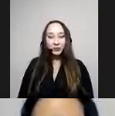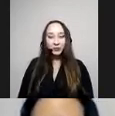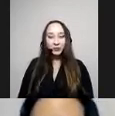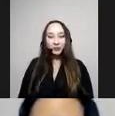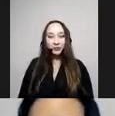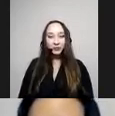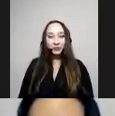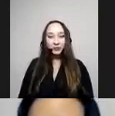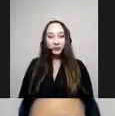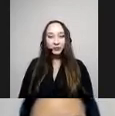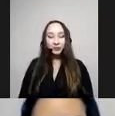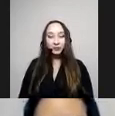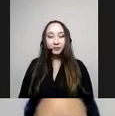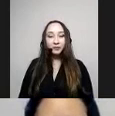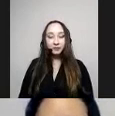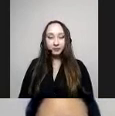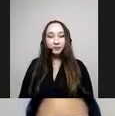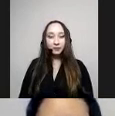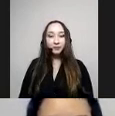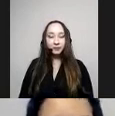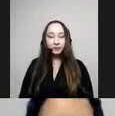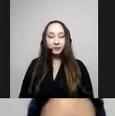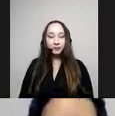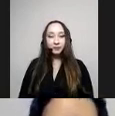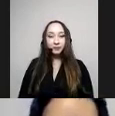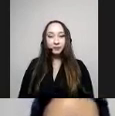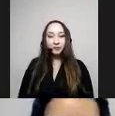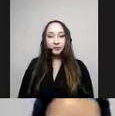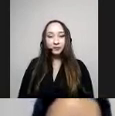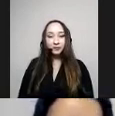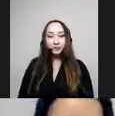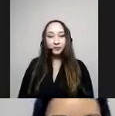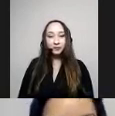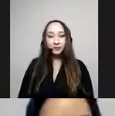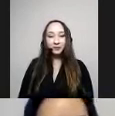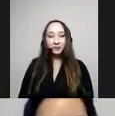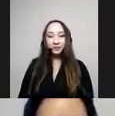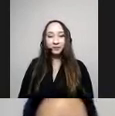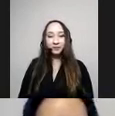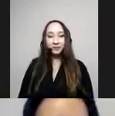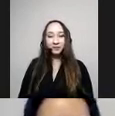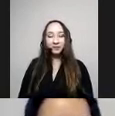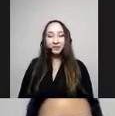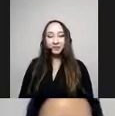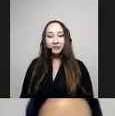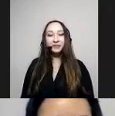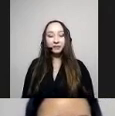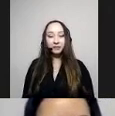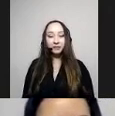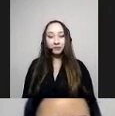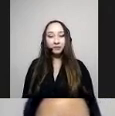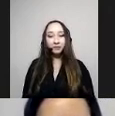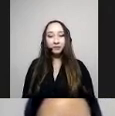López, Wendy Solís, también excelente ponencia. Y bueno, todos quedamos maravillados. Digo, es muy interesante poder bajar,